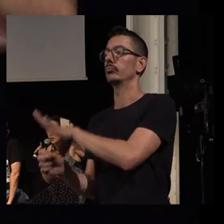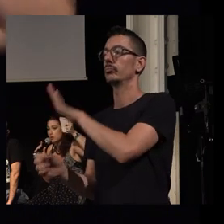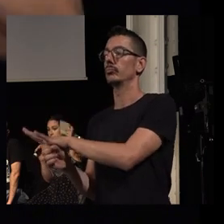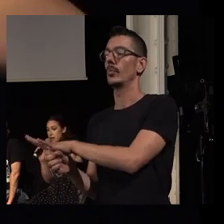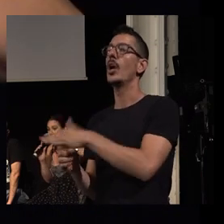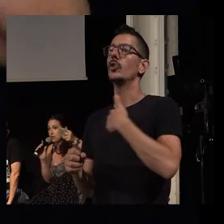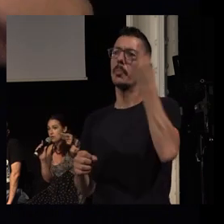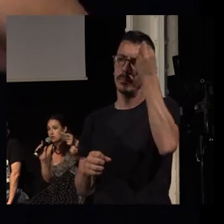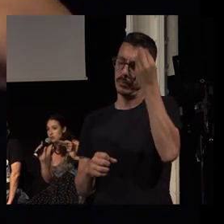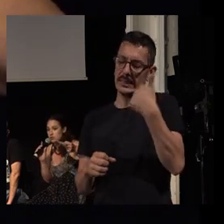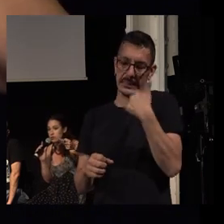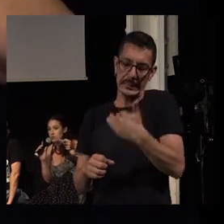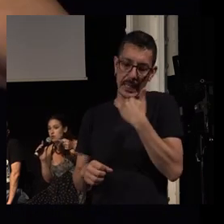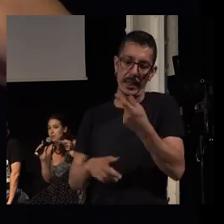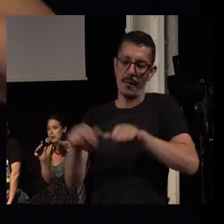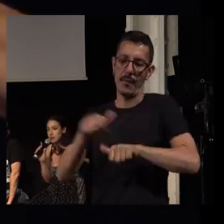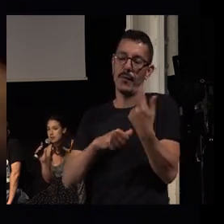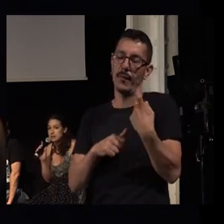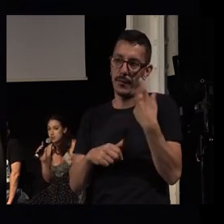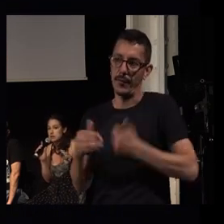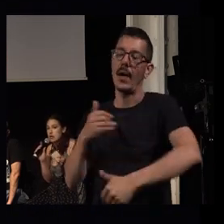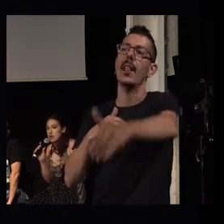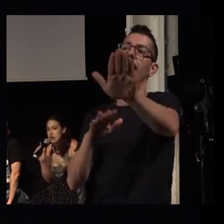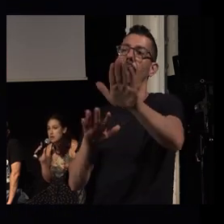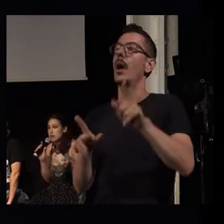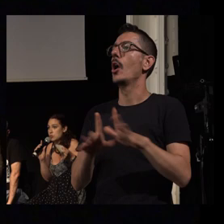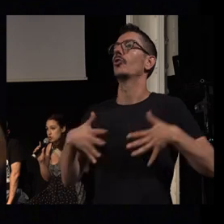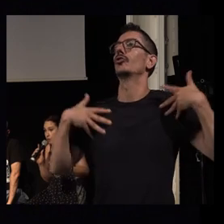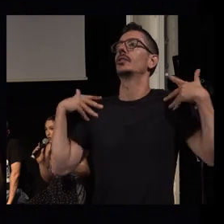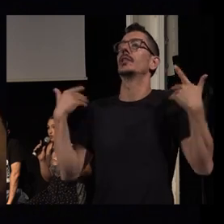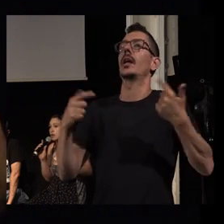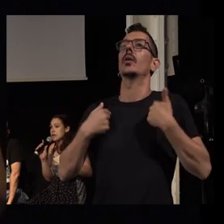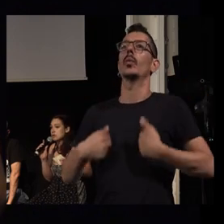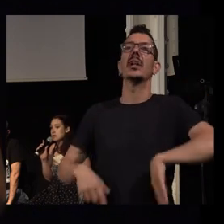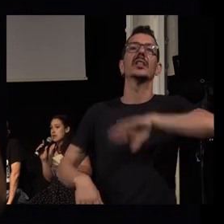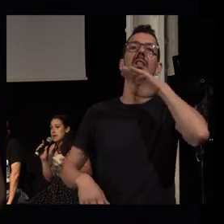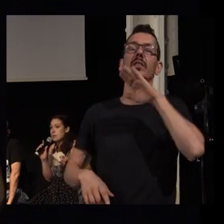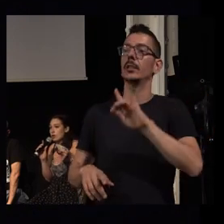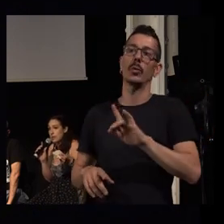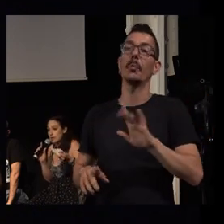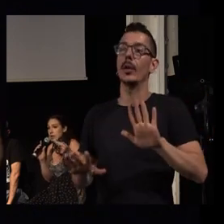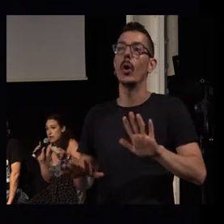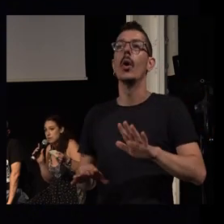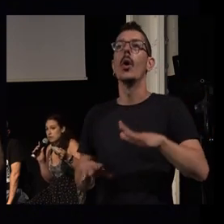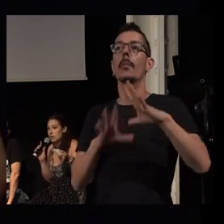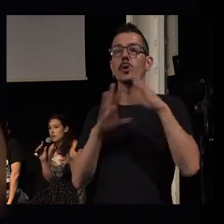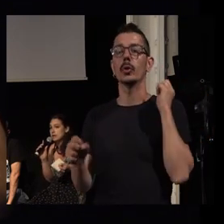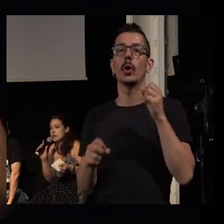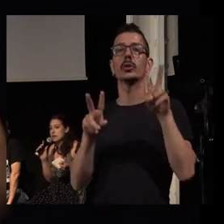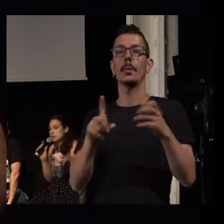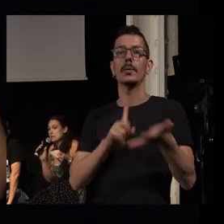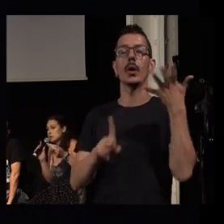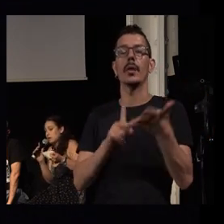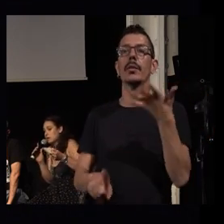camino por recorrer, que no con esto no digo que me quede contenta, pero sí creo que hemos hecho protocolos en casos de violencia cuando